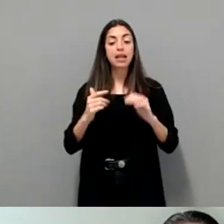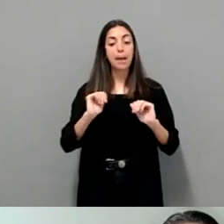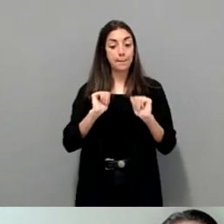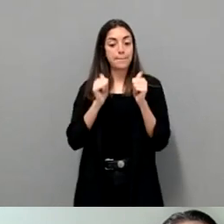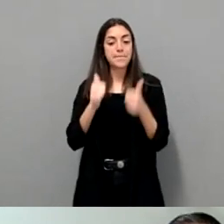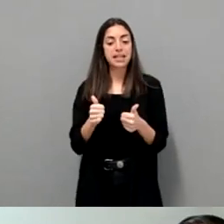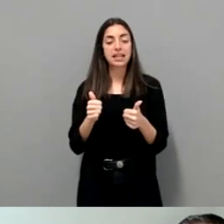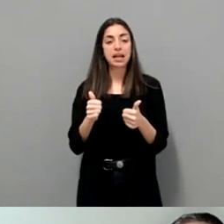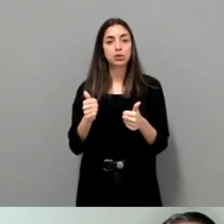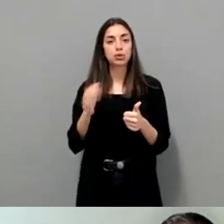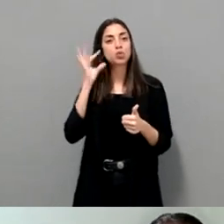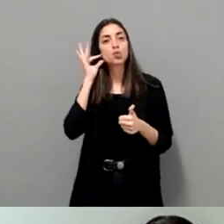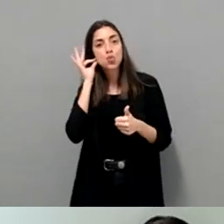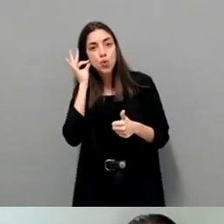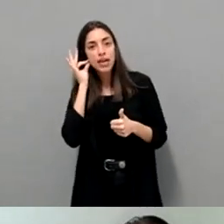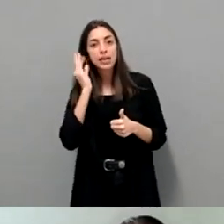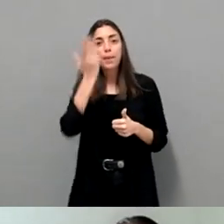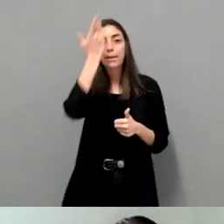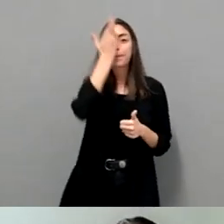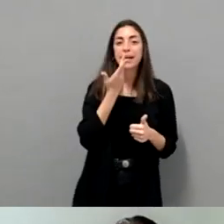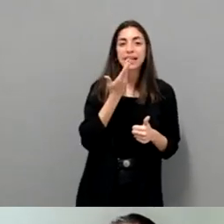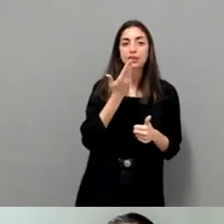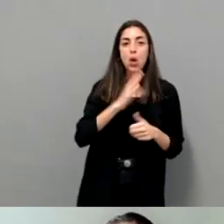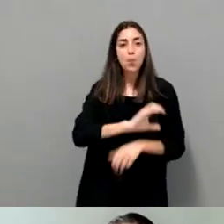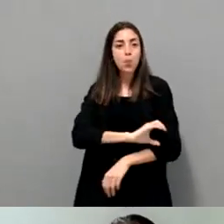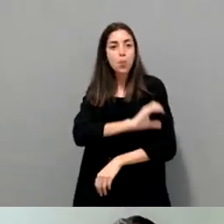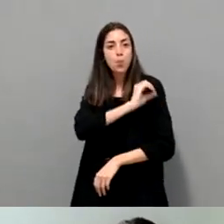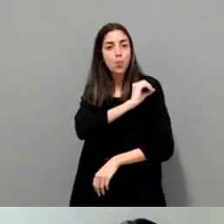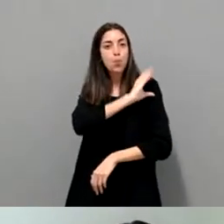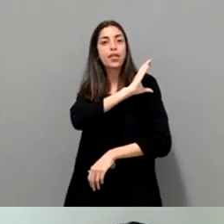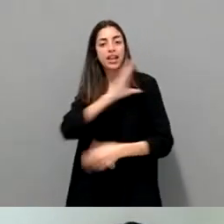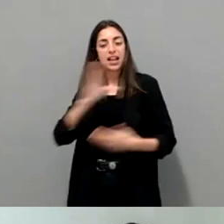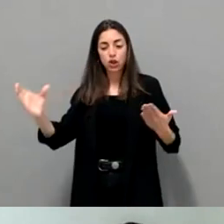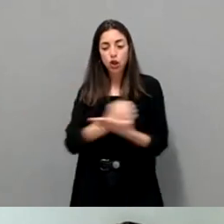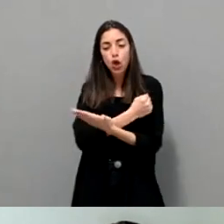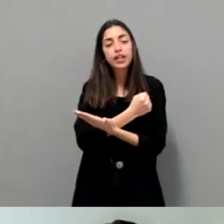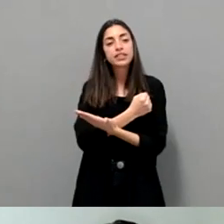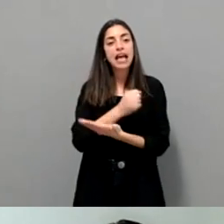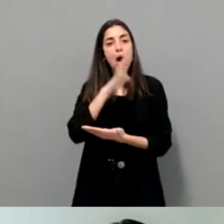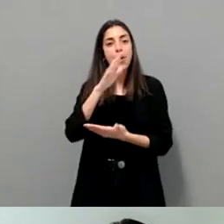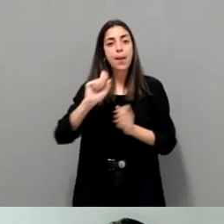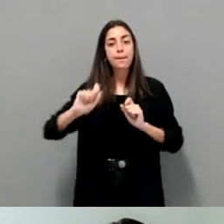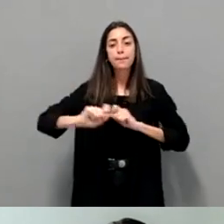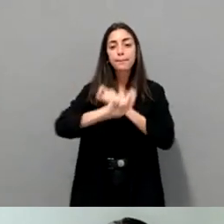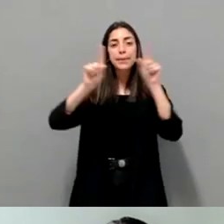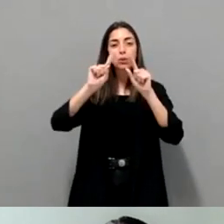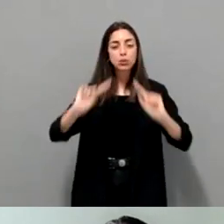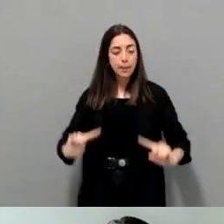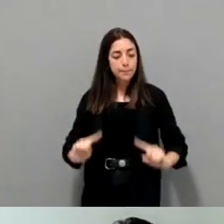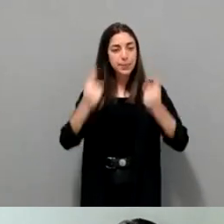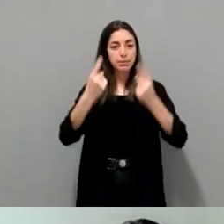comenzamos, mujeres con parálisis cerebral, empoderadas todas. Os lanzo la primera